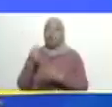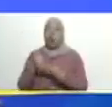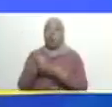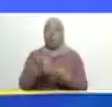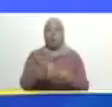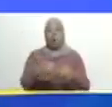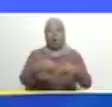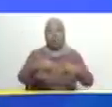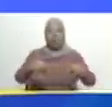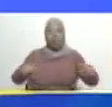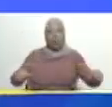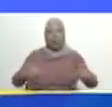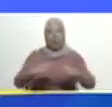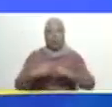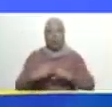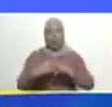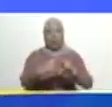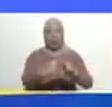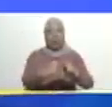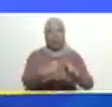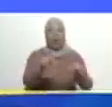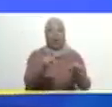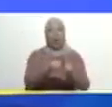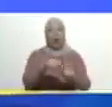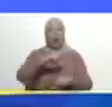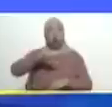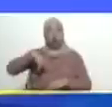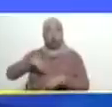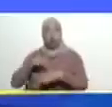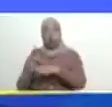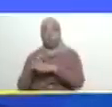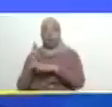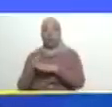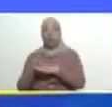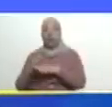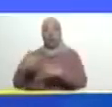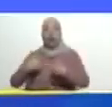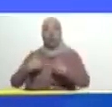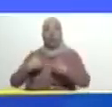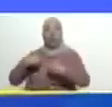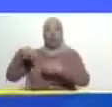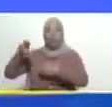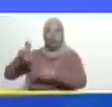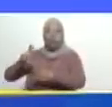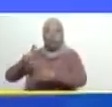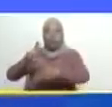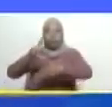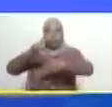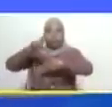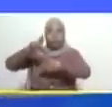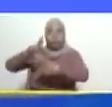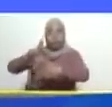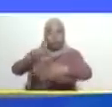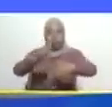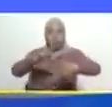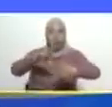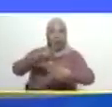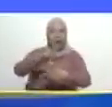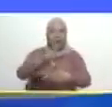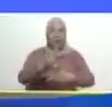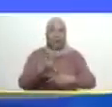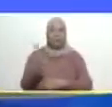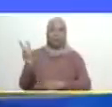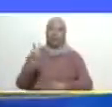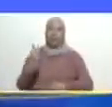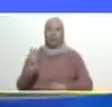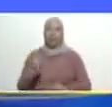Oriental, afectados por los huracanes, que podamos seguir alimentando a nuestros pueblos a pesar de eso. Y